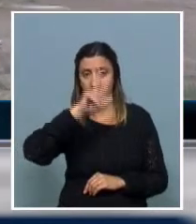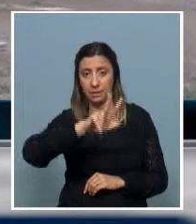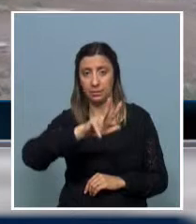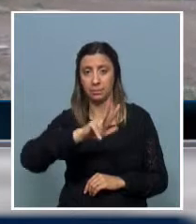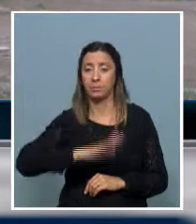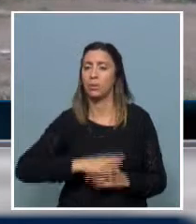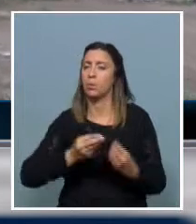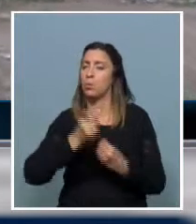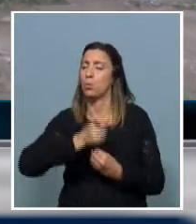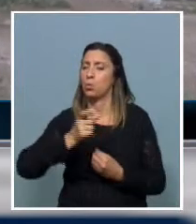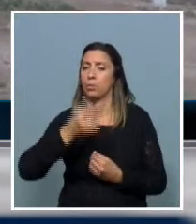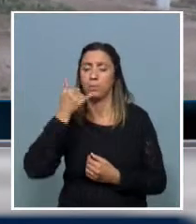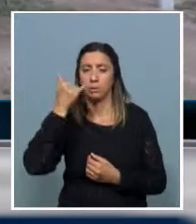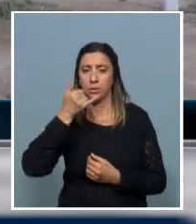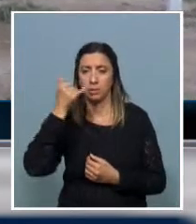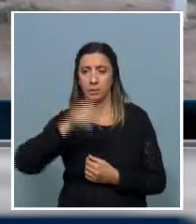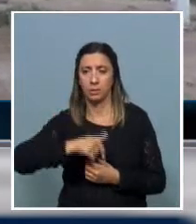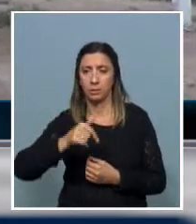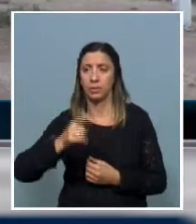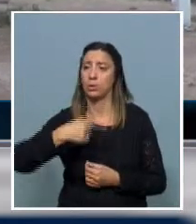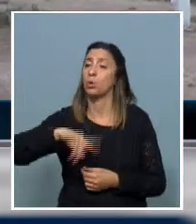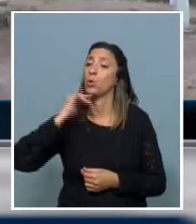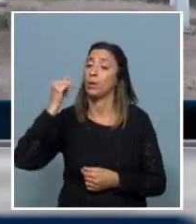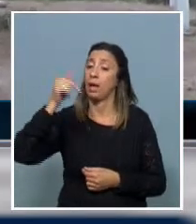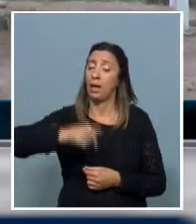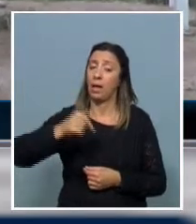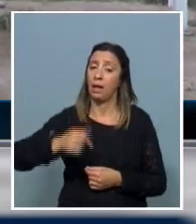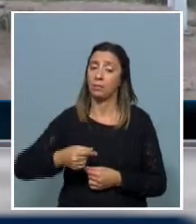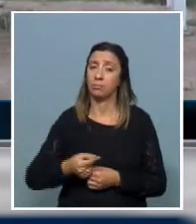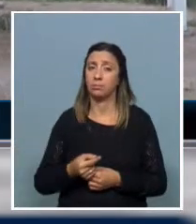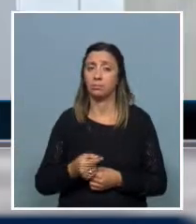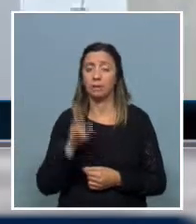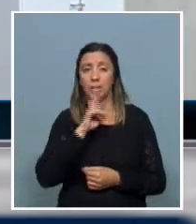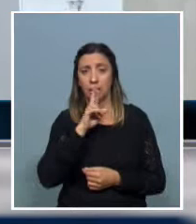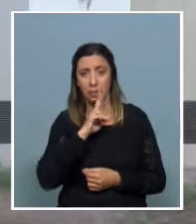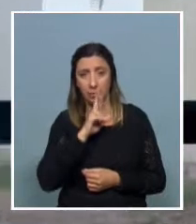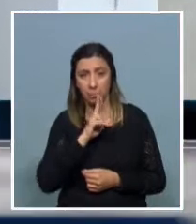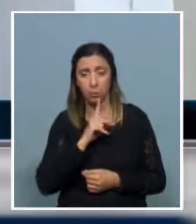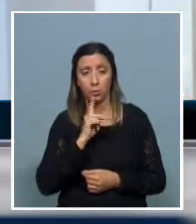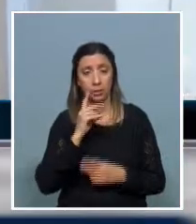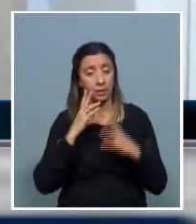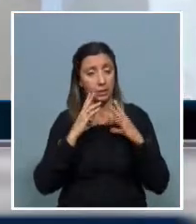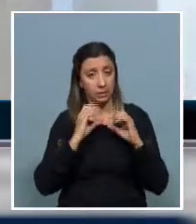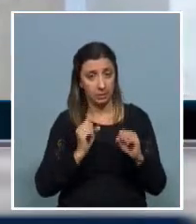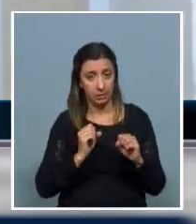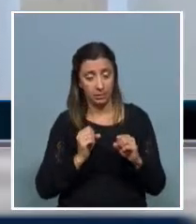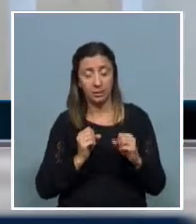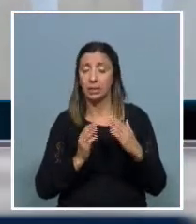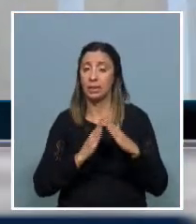442-2073. Muchísima gente se está comunicando con nosotros. Nosotros estamos explicando en este momento, la interventora de la Secretaría de Vivienda está explicando